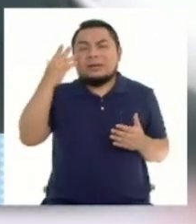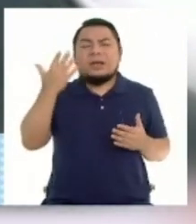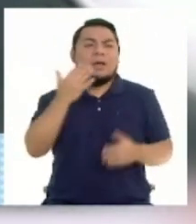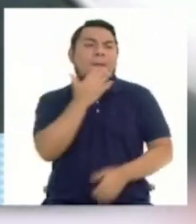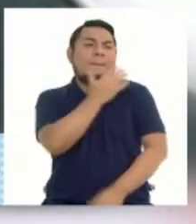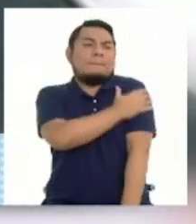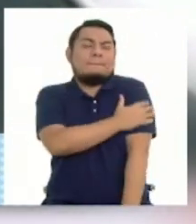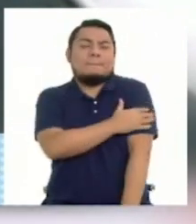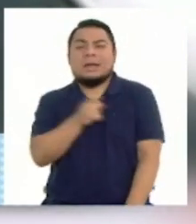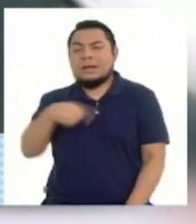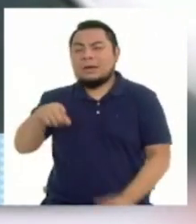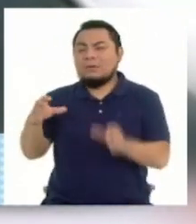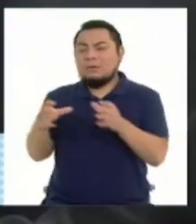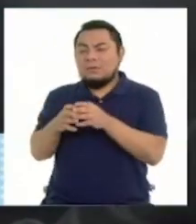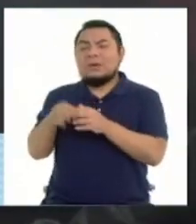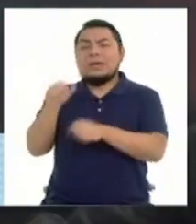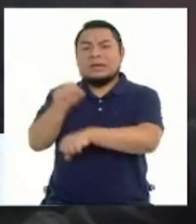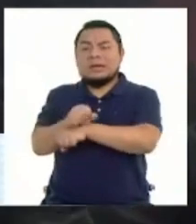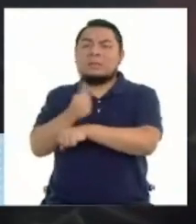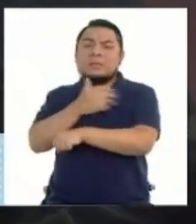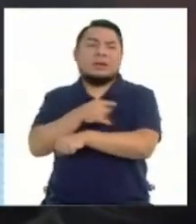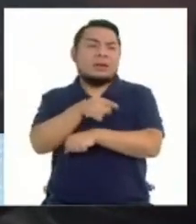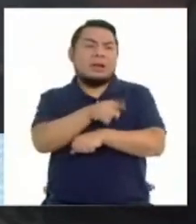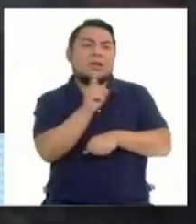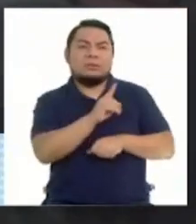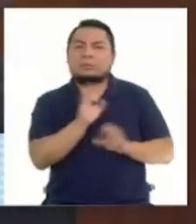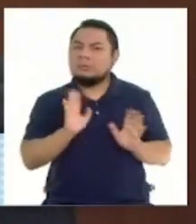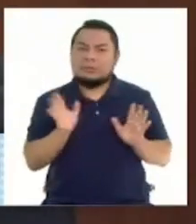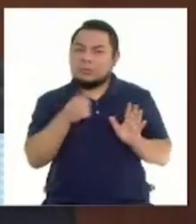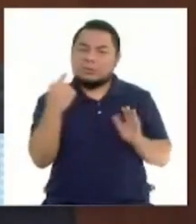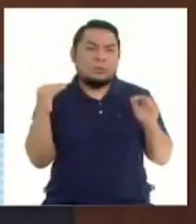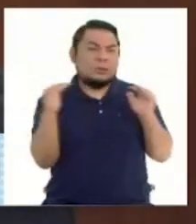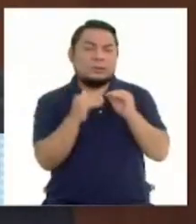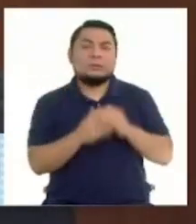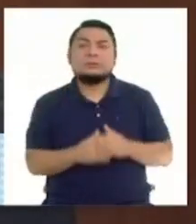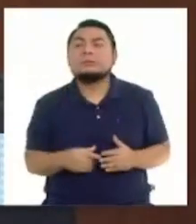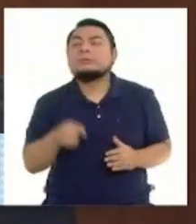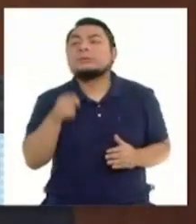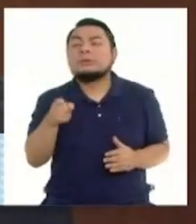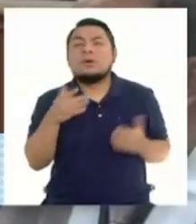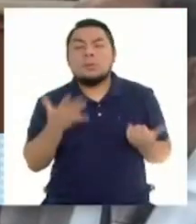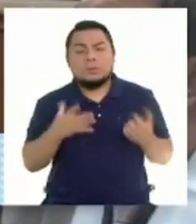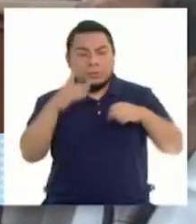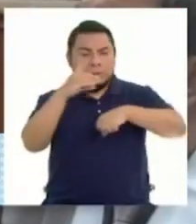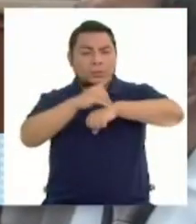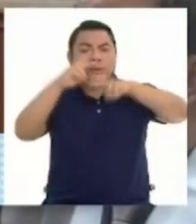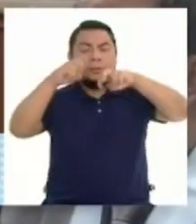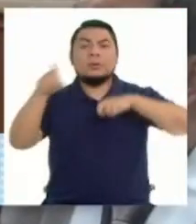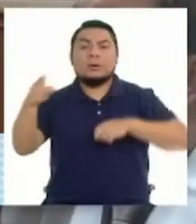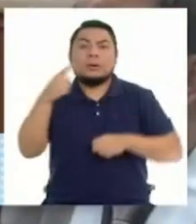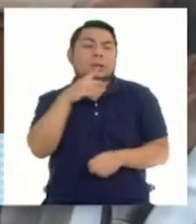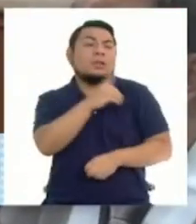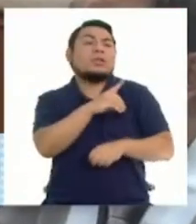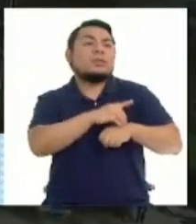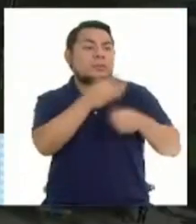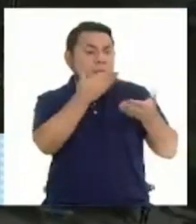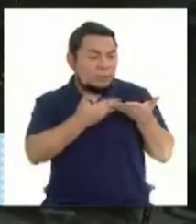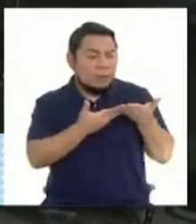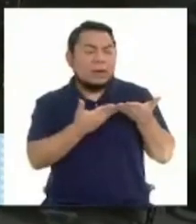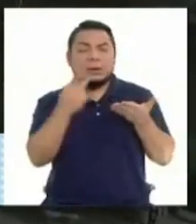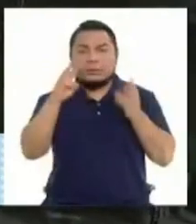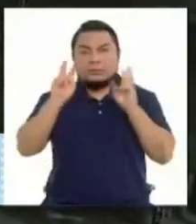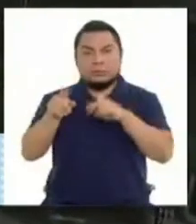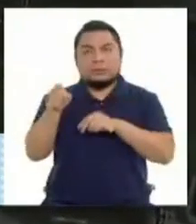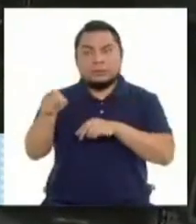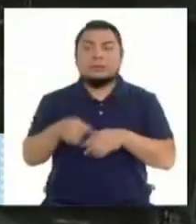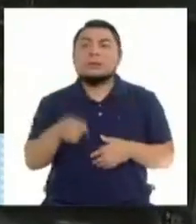los otros condenados informó que será una junta médica la que evaluará el momento oportuno del traslado de otro lado confirmó